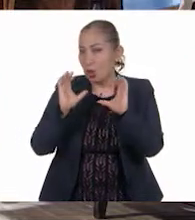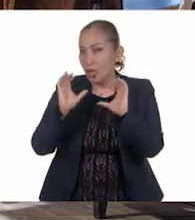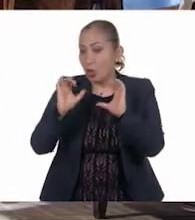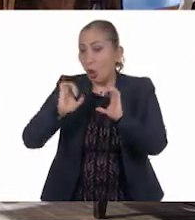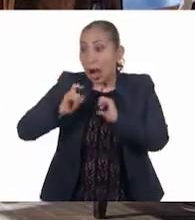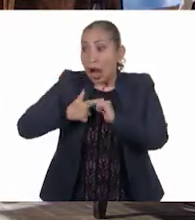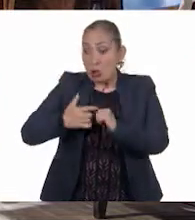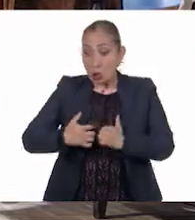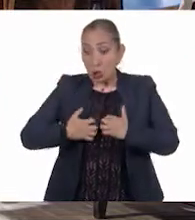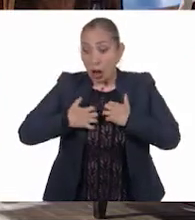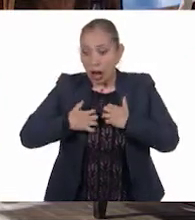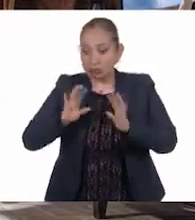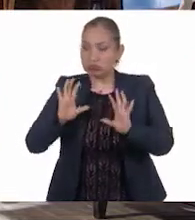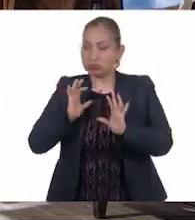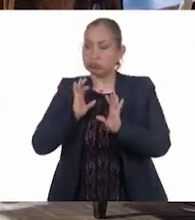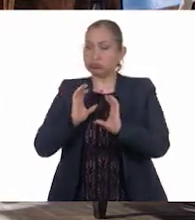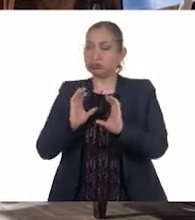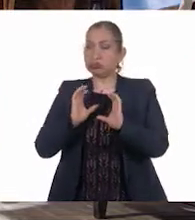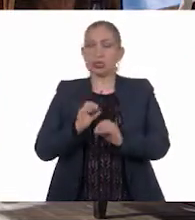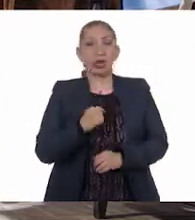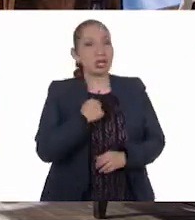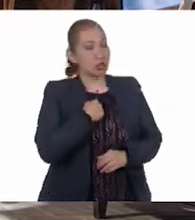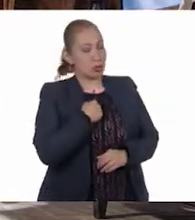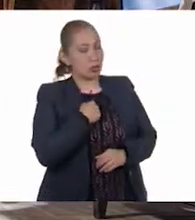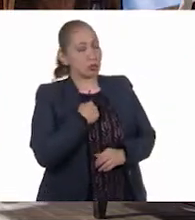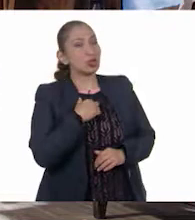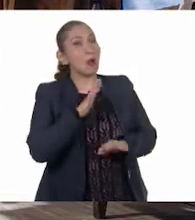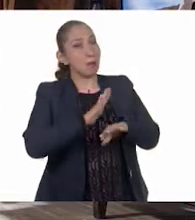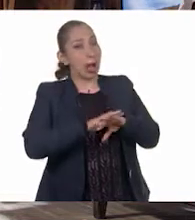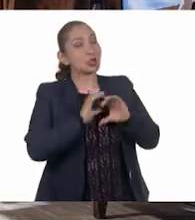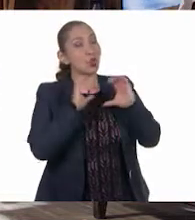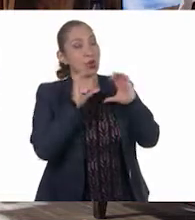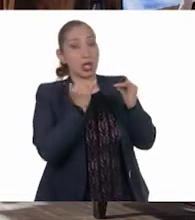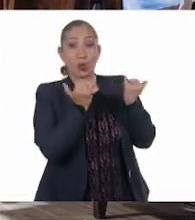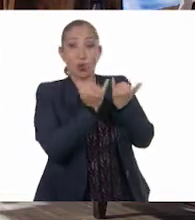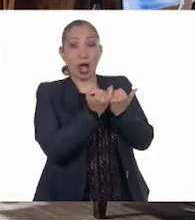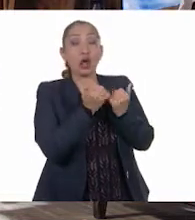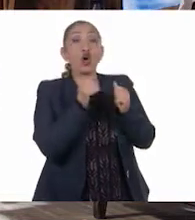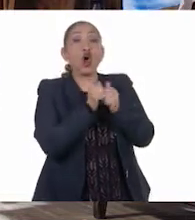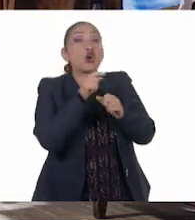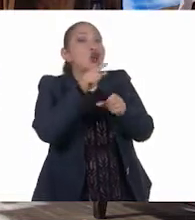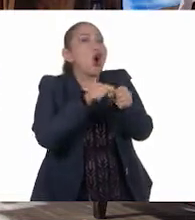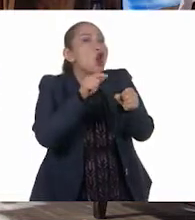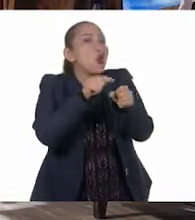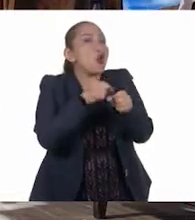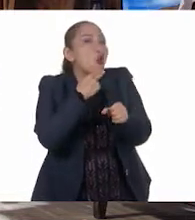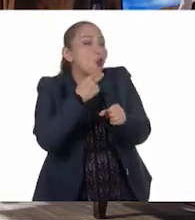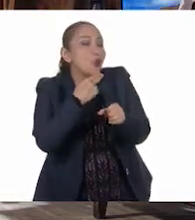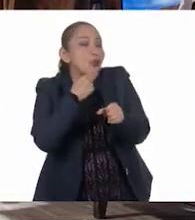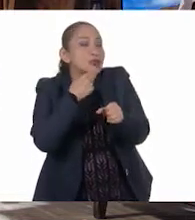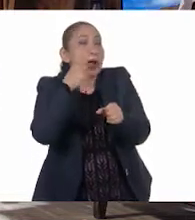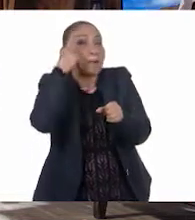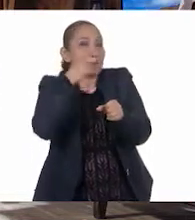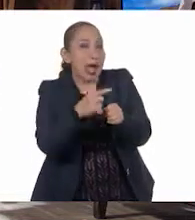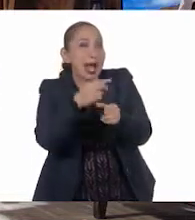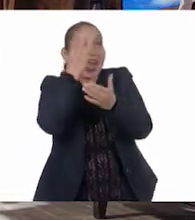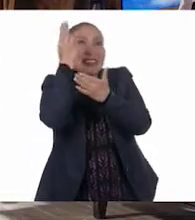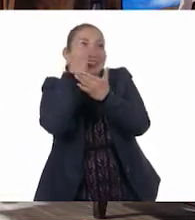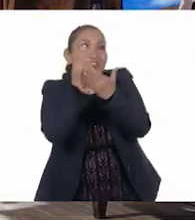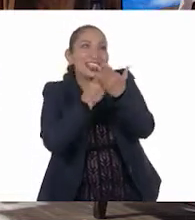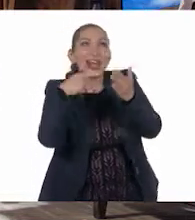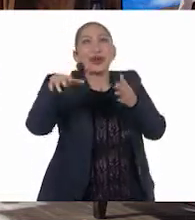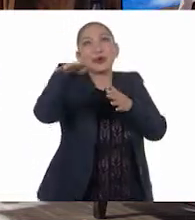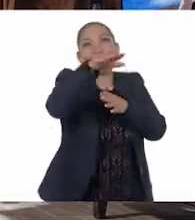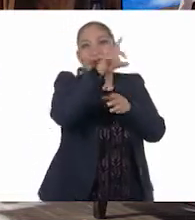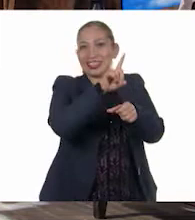me moleste. Oh, y yo más cuidadoso con los colores que use para iluminar